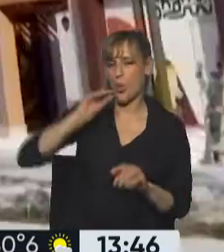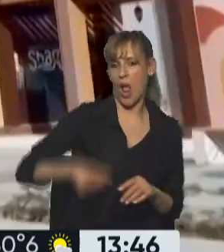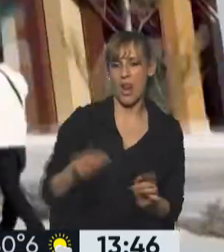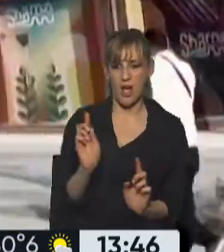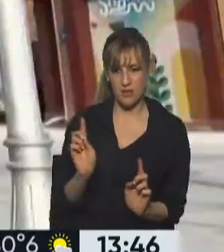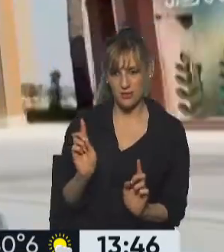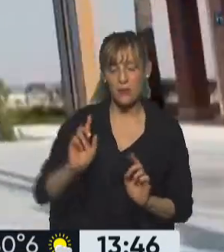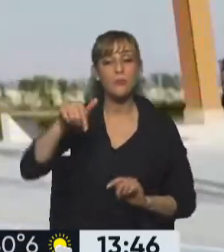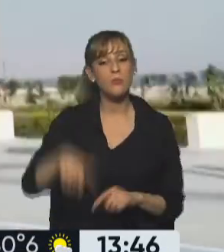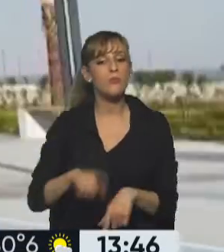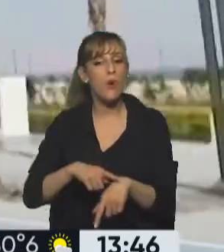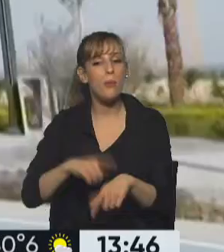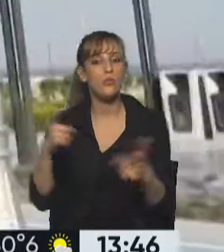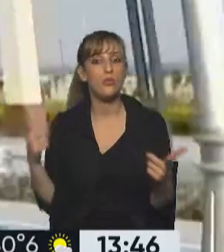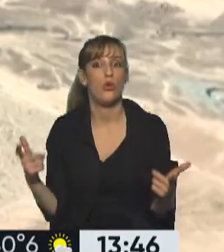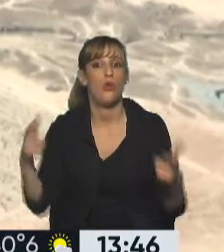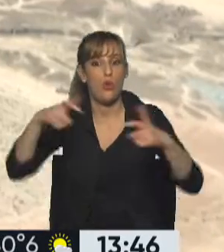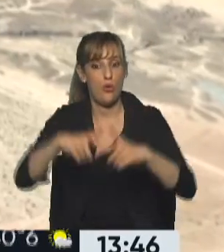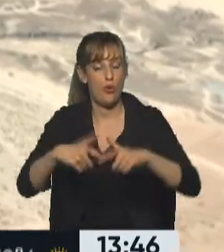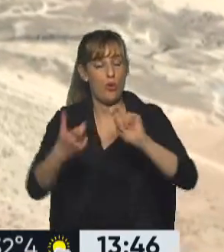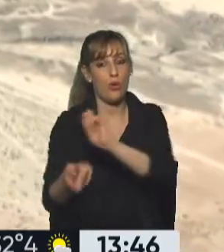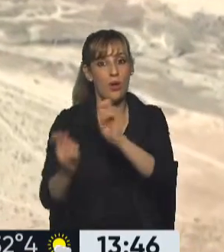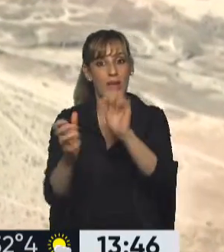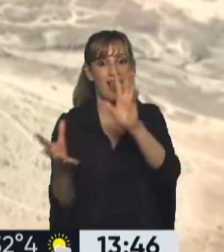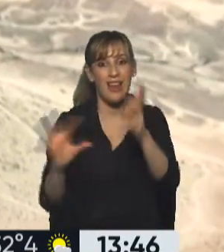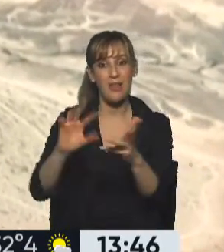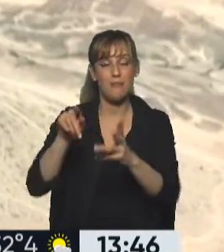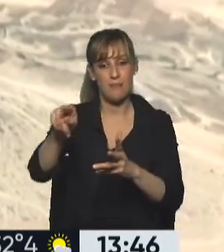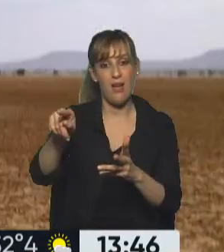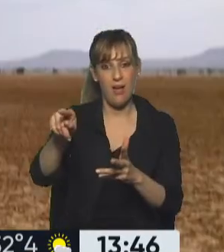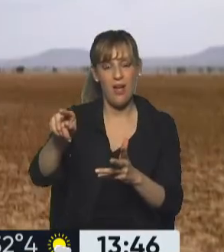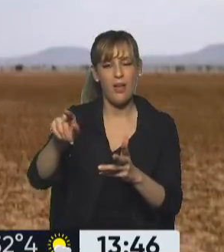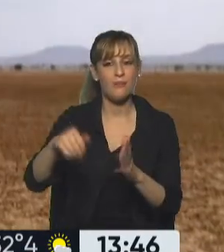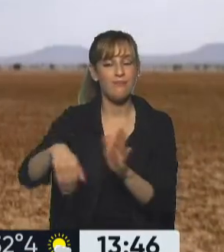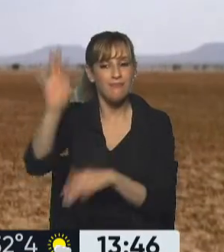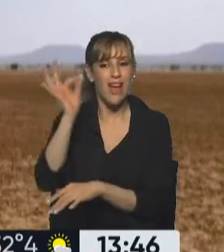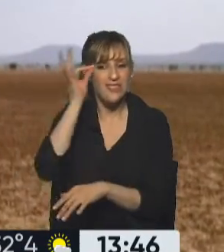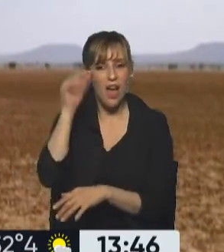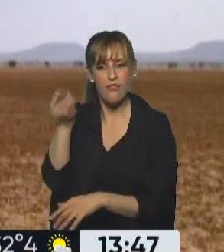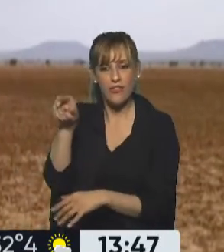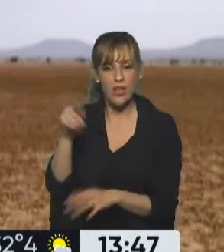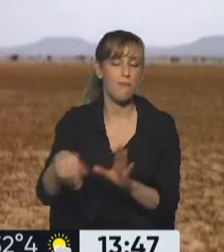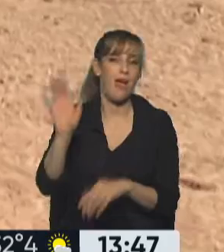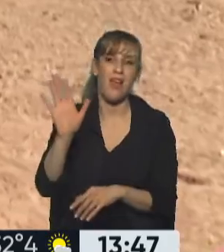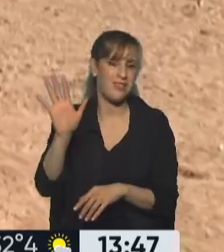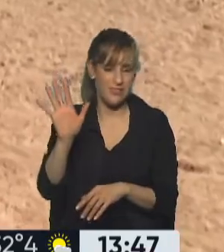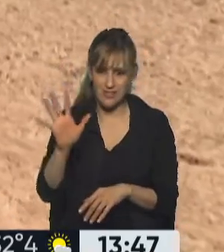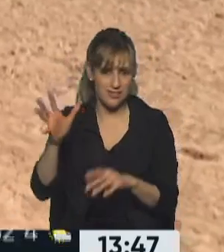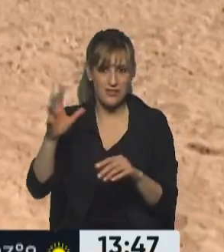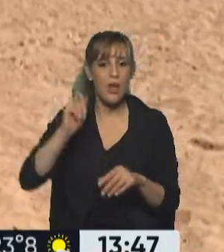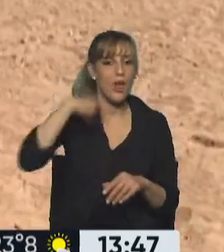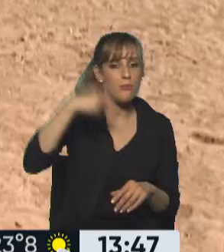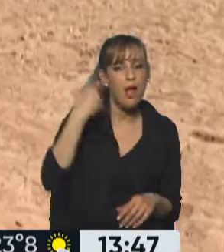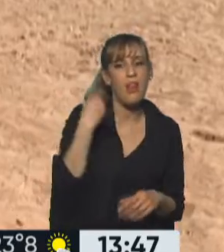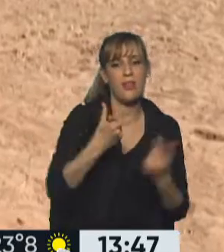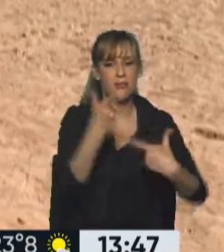climática pensada para África, uno de los continentes más golpeados por los acontecimientos climáticos extremos y la pérdida de biodiversidad, y